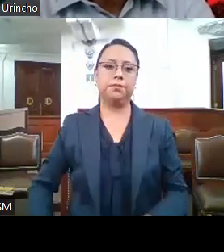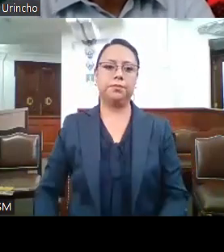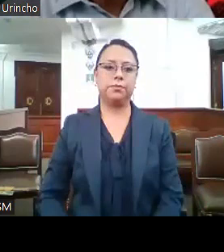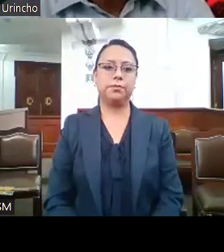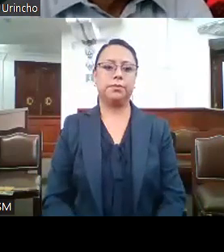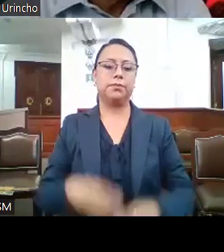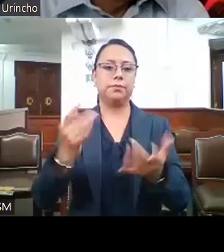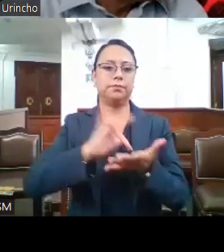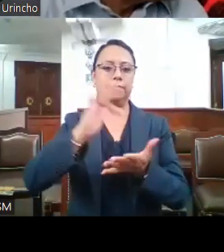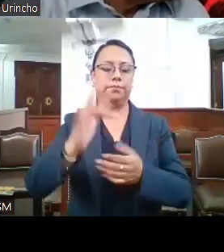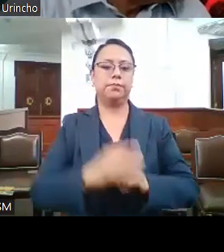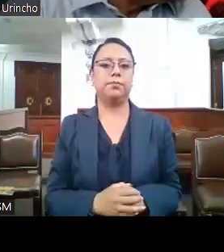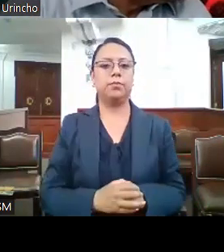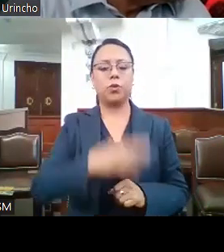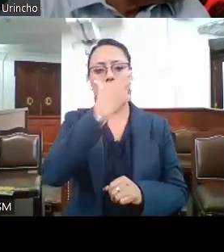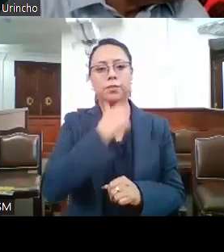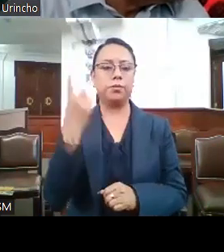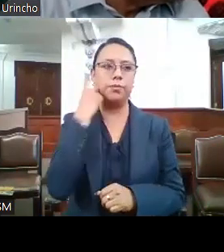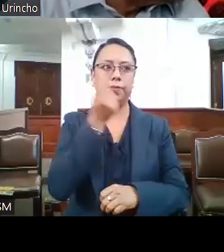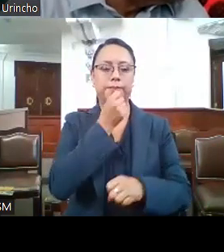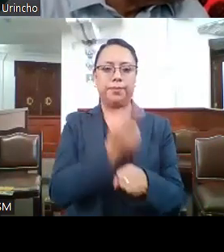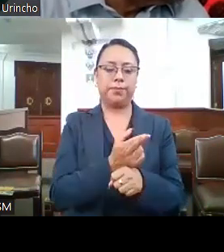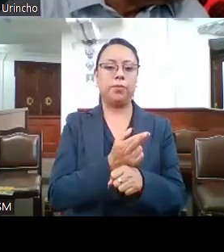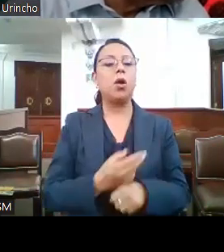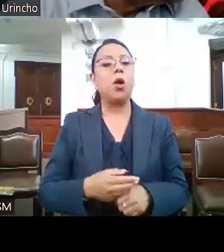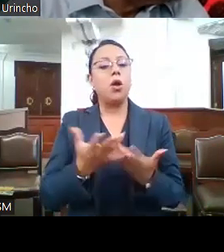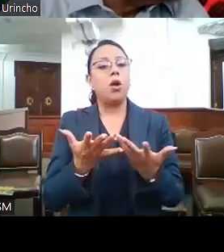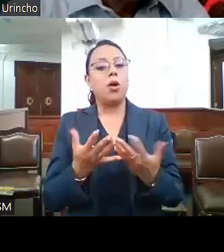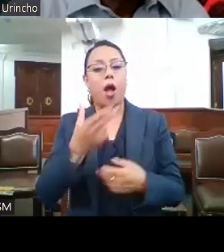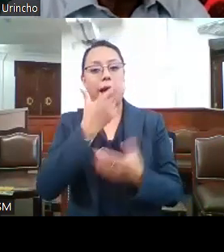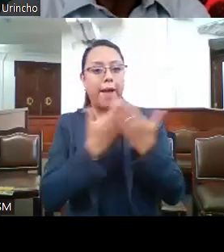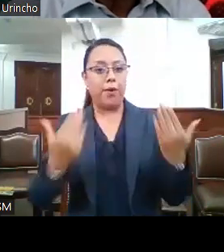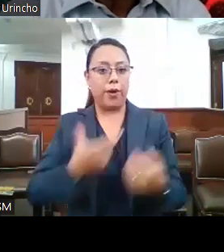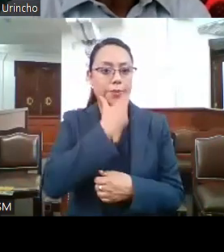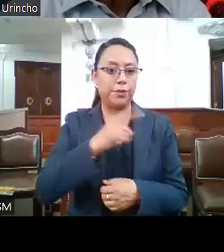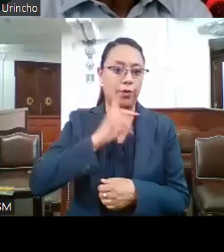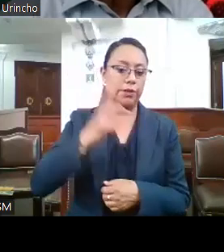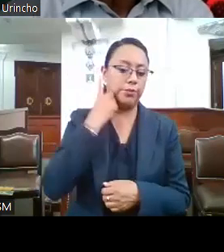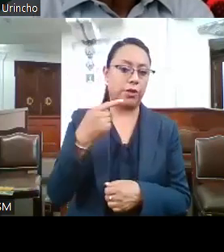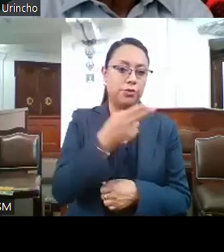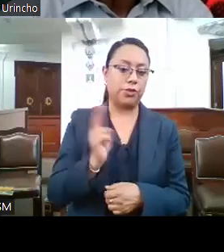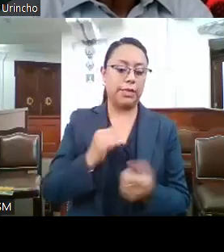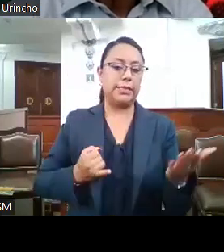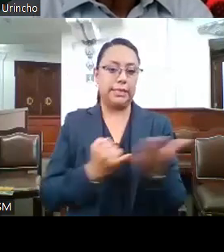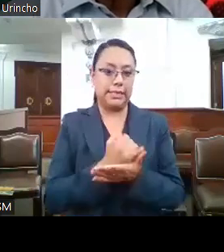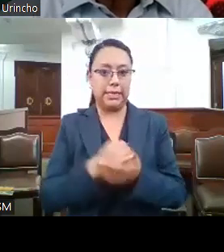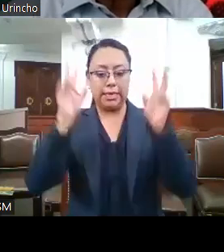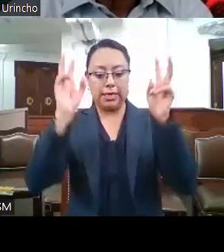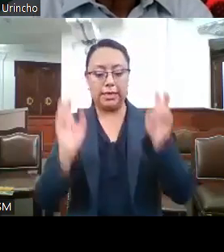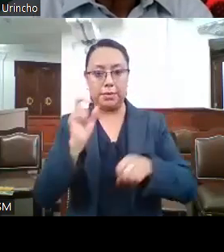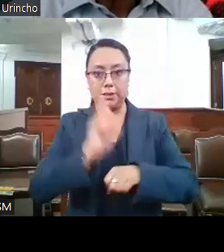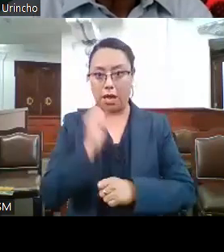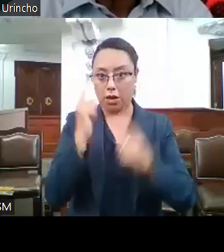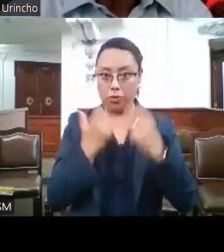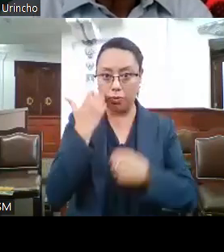Muchas gracias, diputado secretario. Diputadas y diputados, está a su consideración el orden del día. ¿Alguien desea hacer alguna intervención?